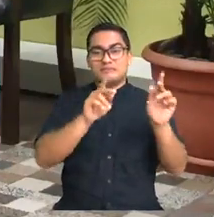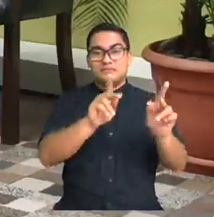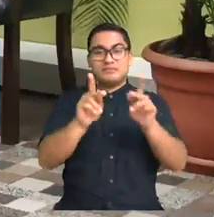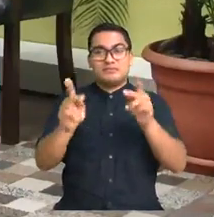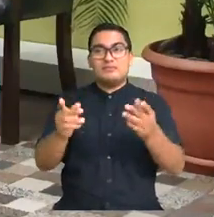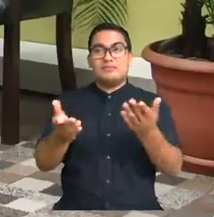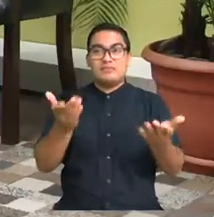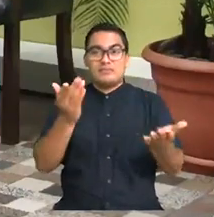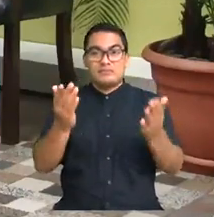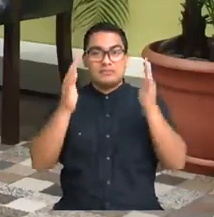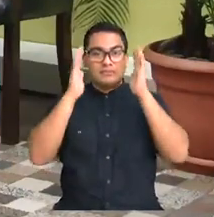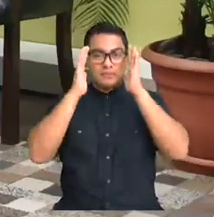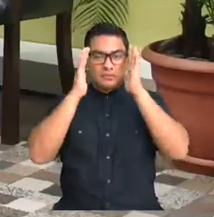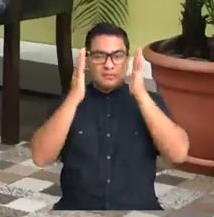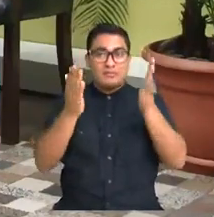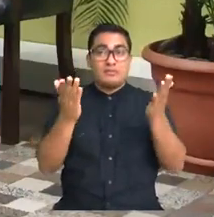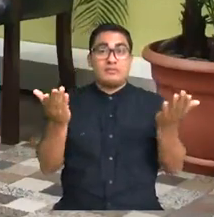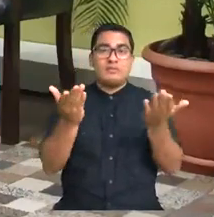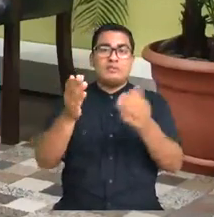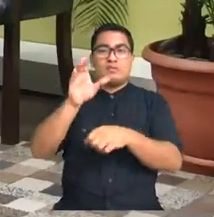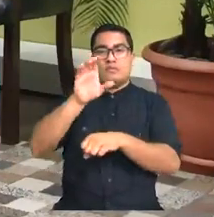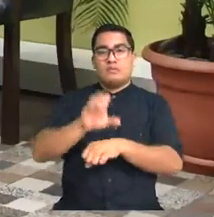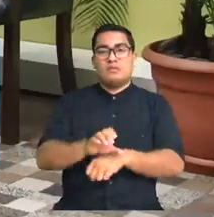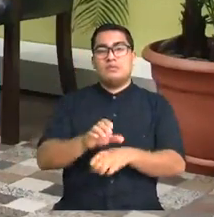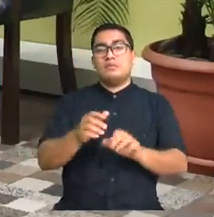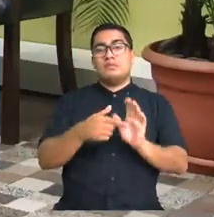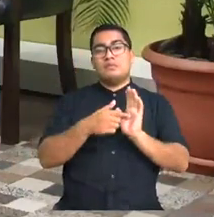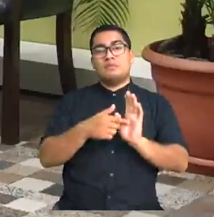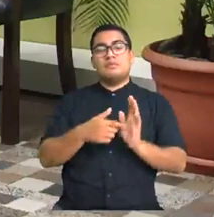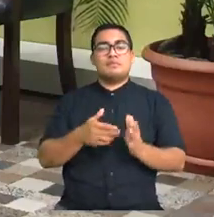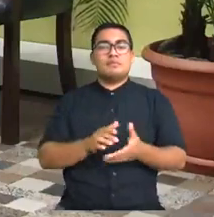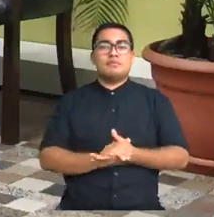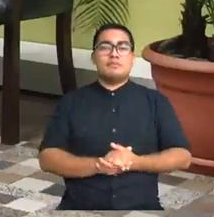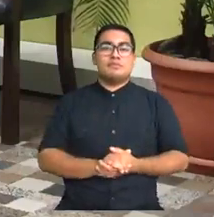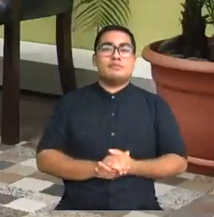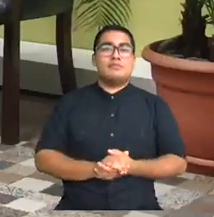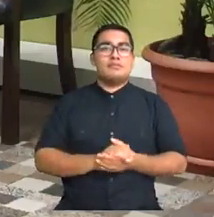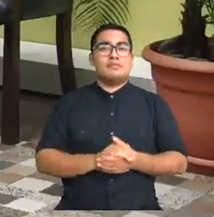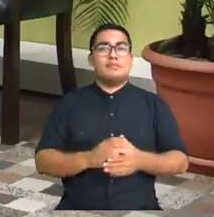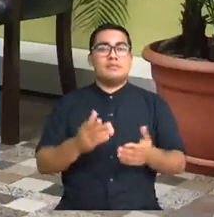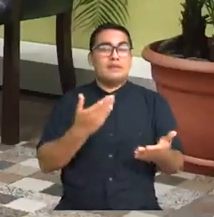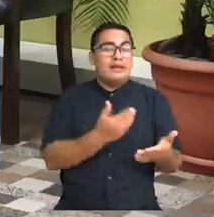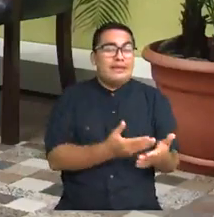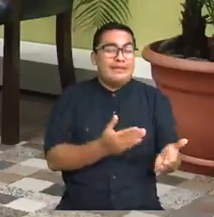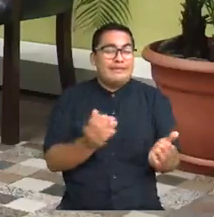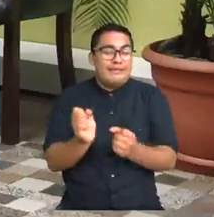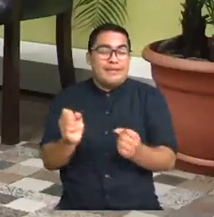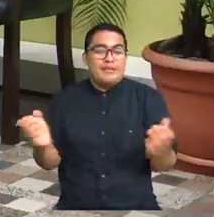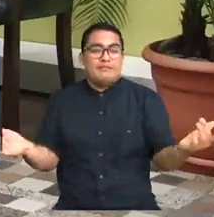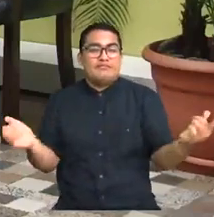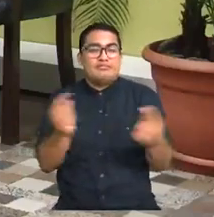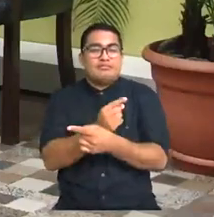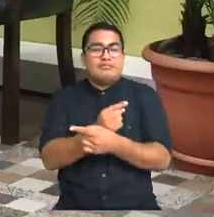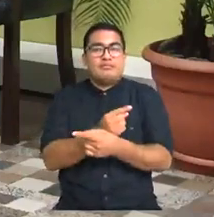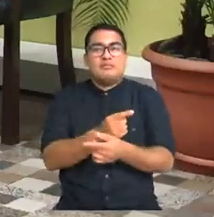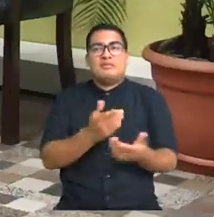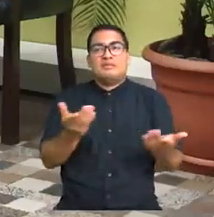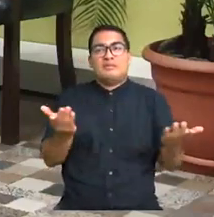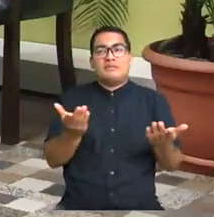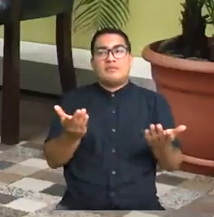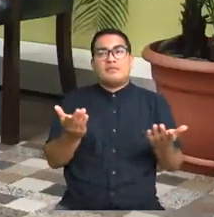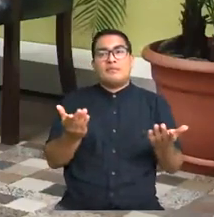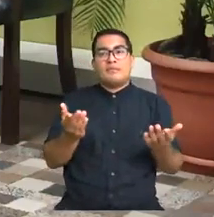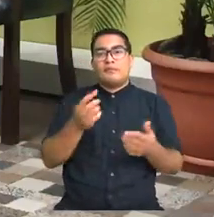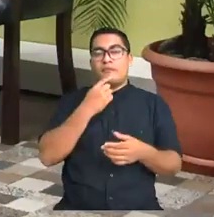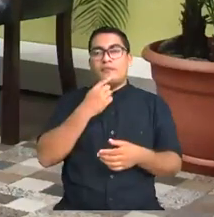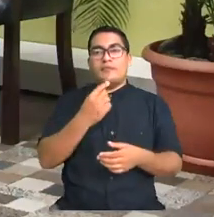depende de cómo estemos acostumbrados. Entonces, esos cambios muy bruscos que cambien de 10 grados, por